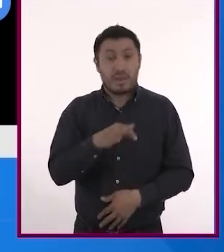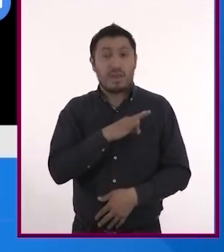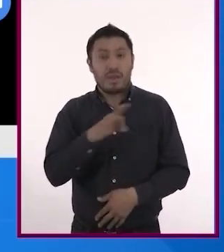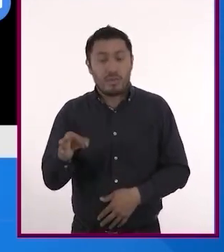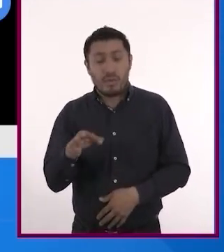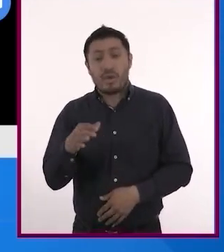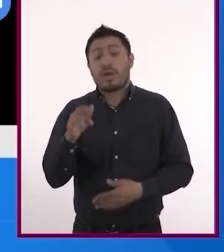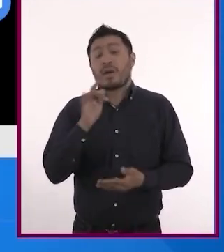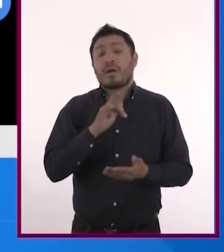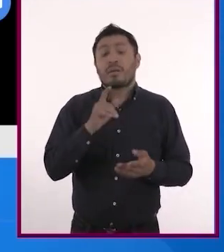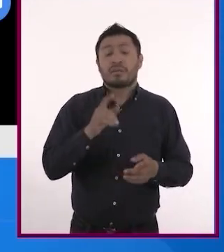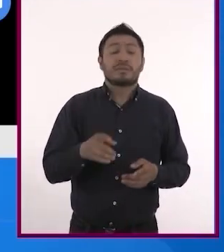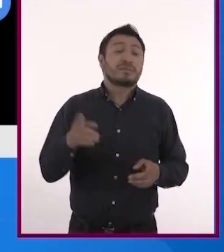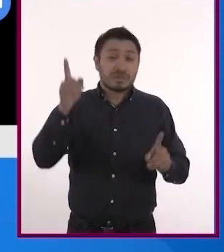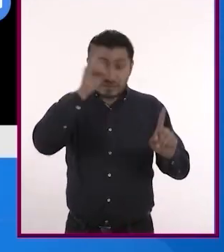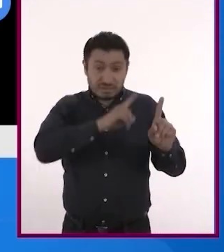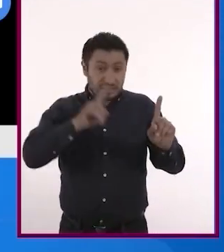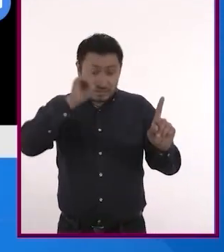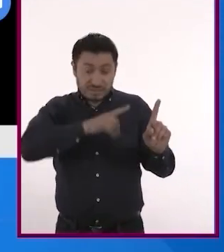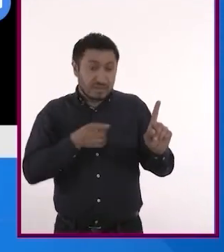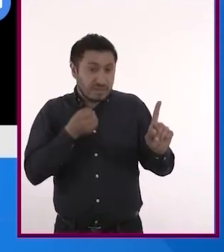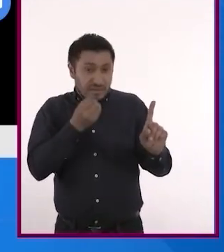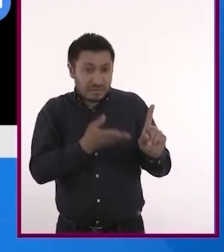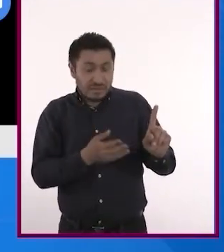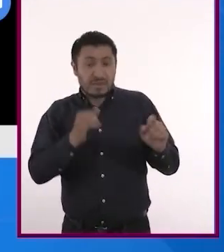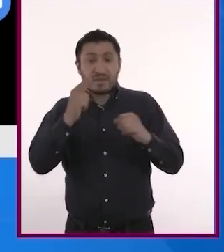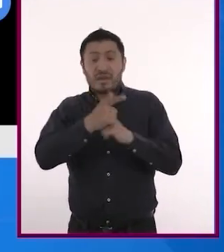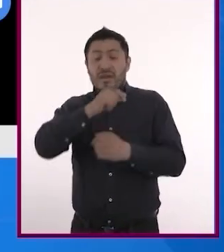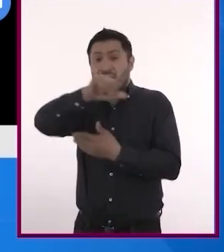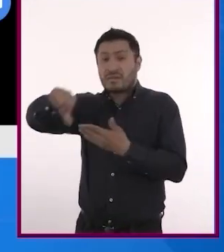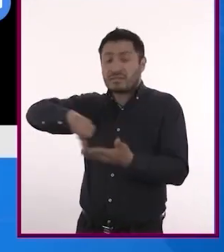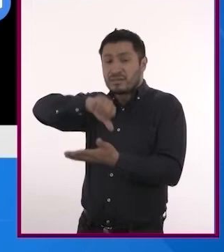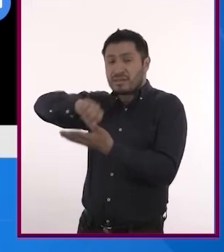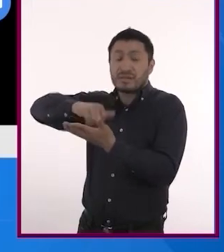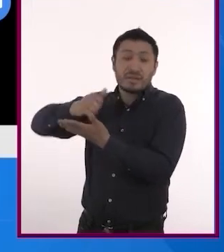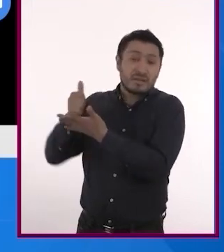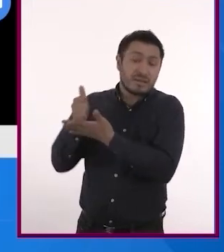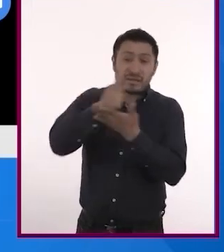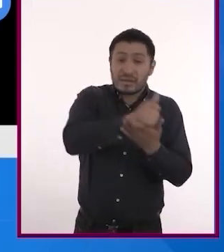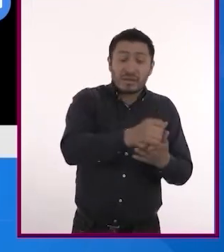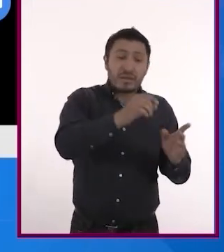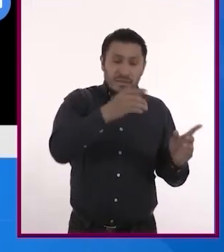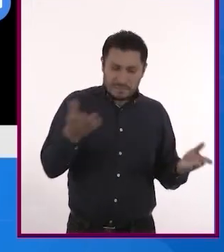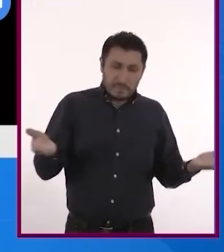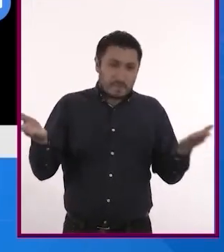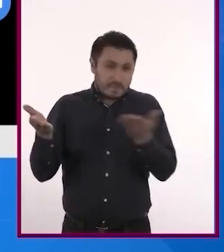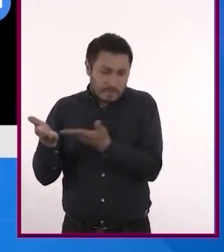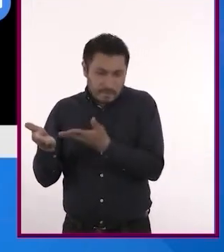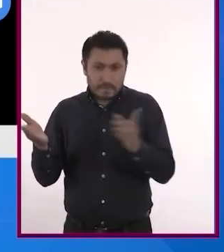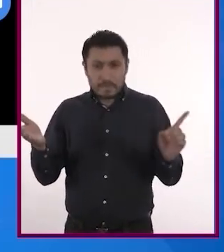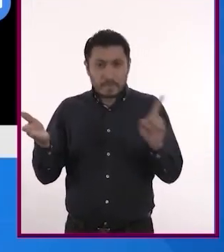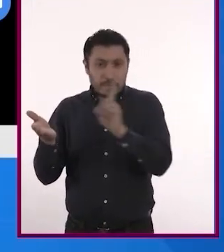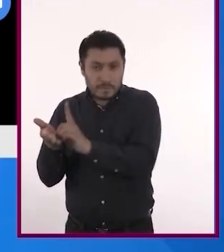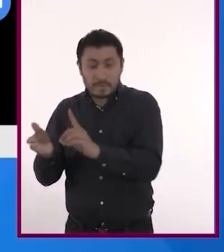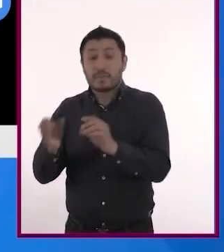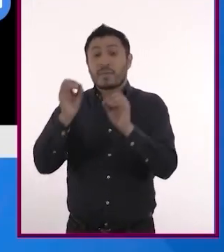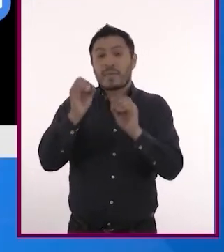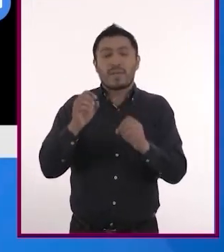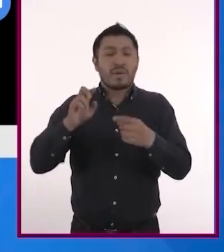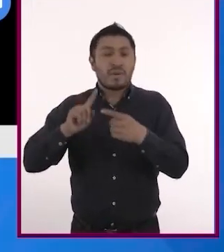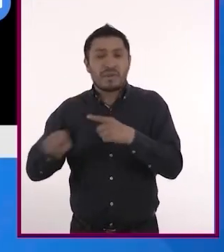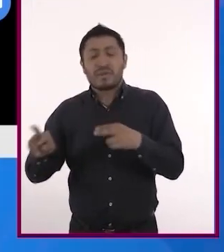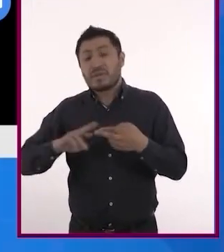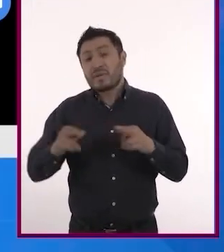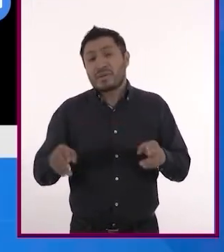podamos canalizar a algún centro de ayuda, que podamos ofrecerle distintos recursos